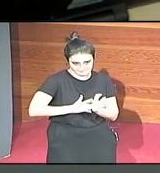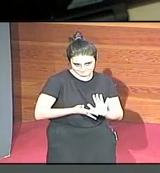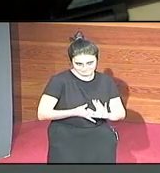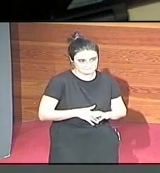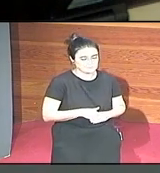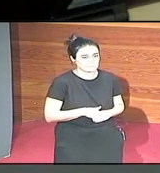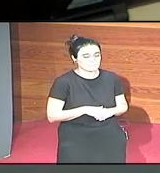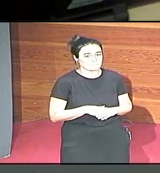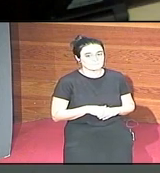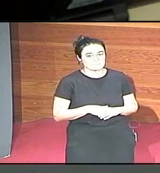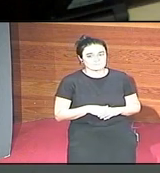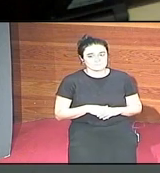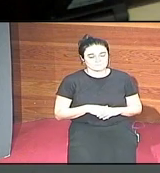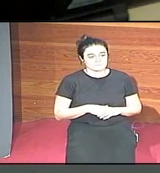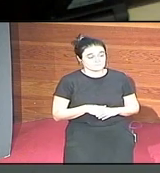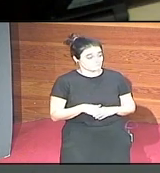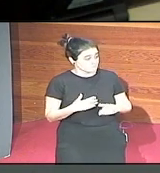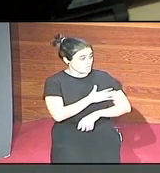El Kremlin, pues, no persigue